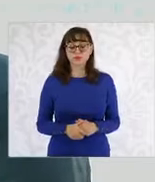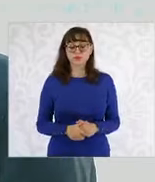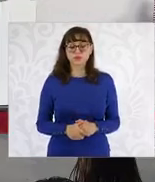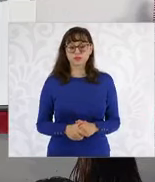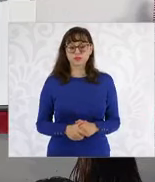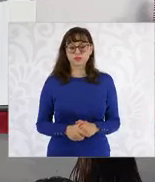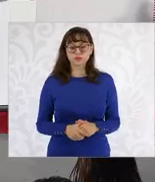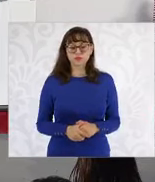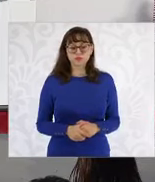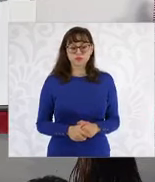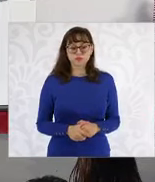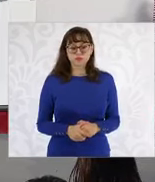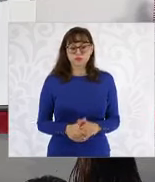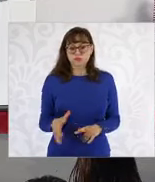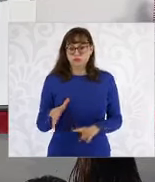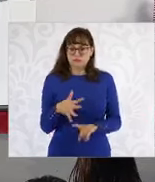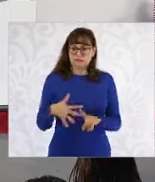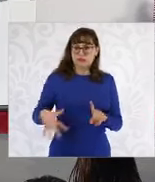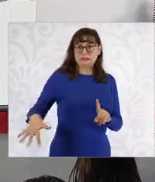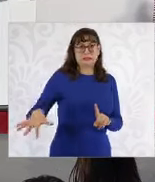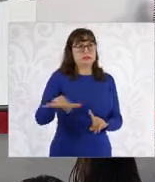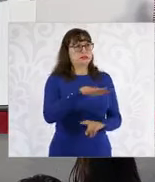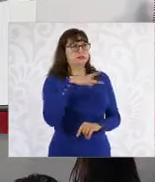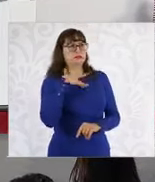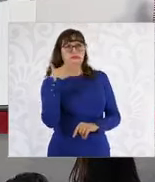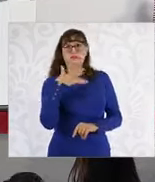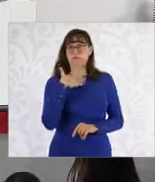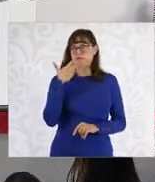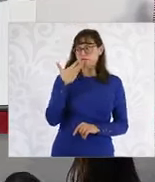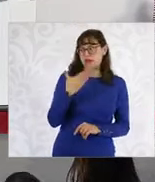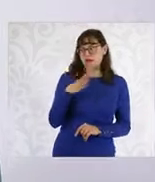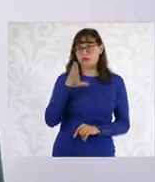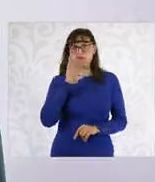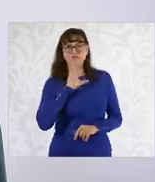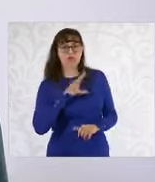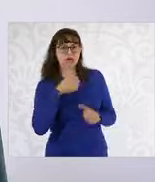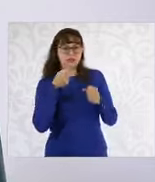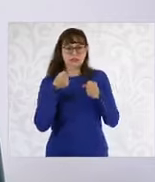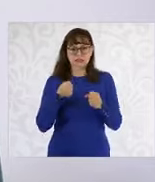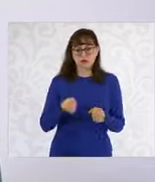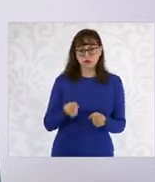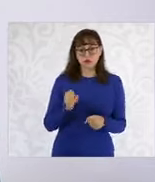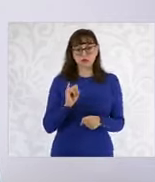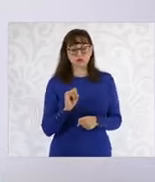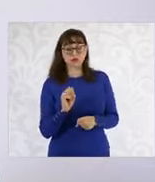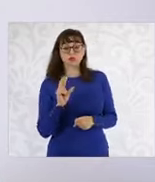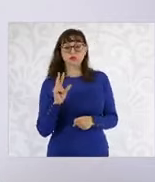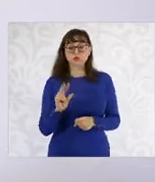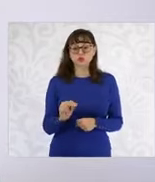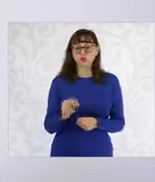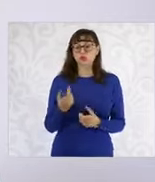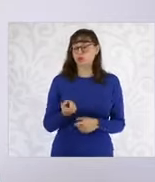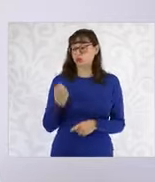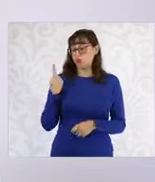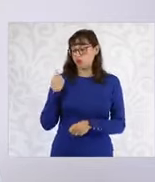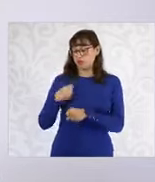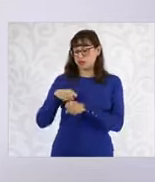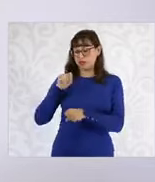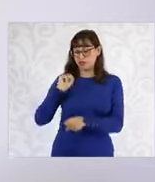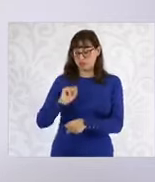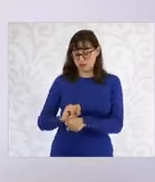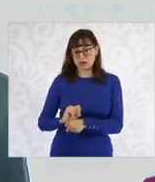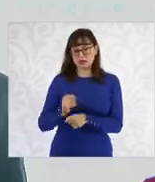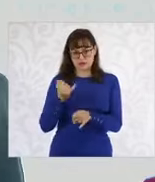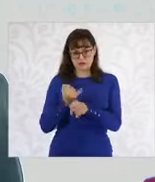En cuanto a la percepción de inseguridad en el país, como saben, y acá mismo en la mañanera se informó la semana pasada,